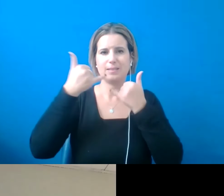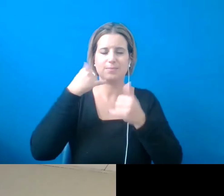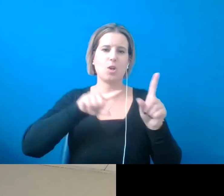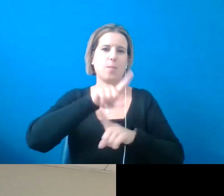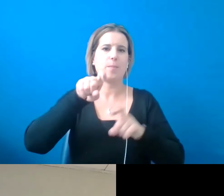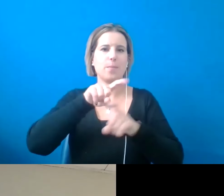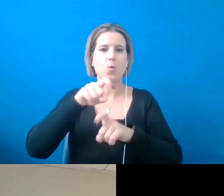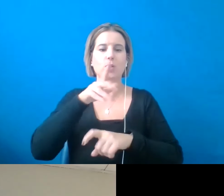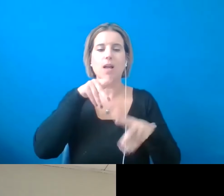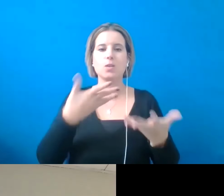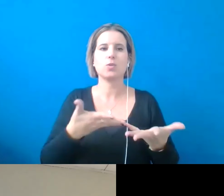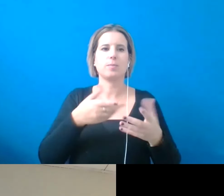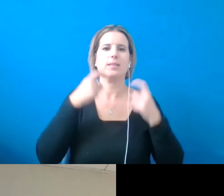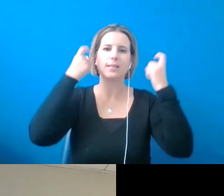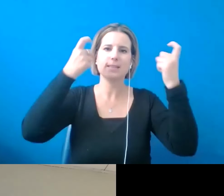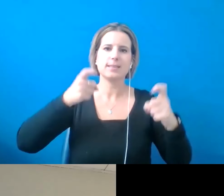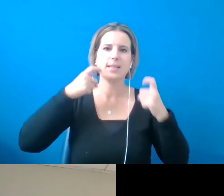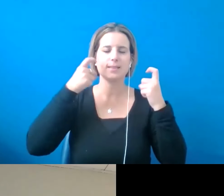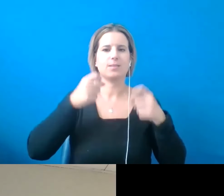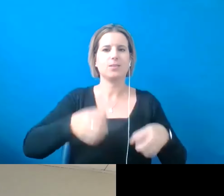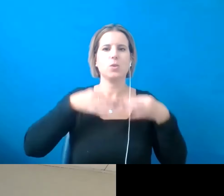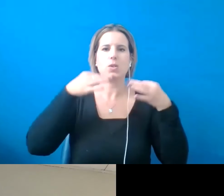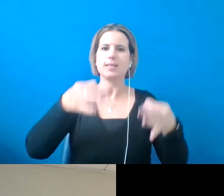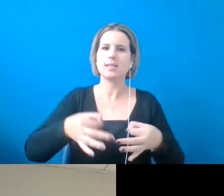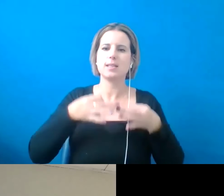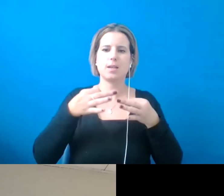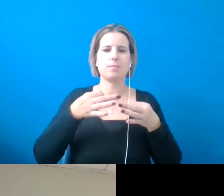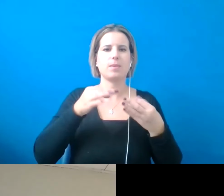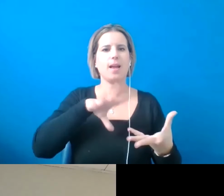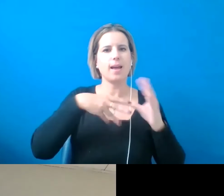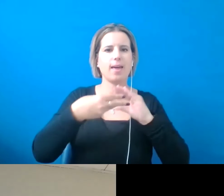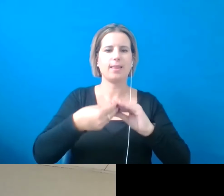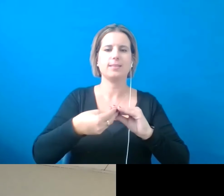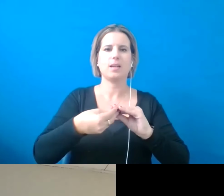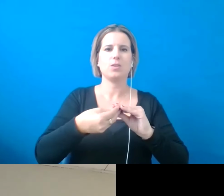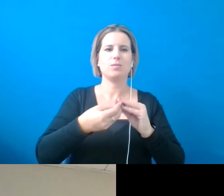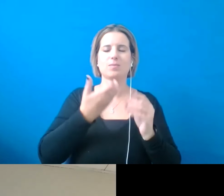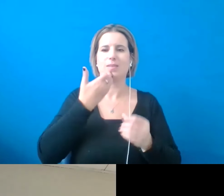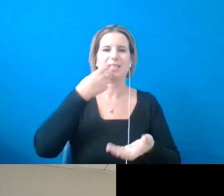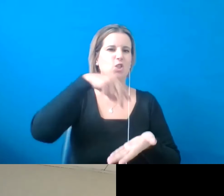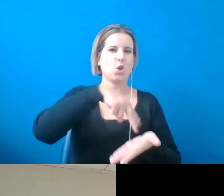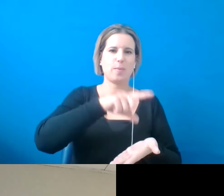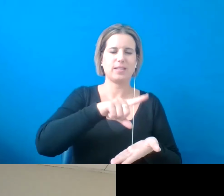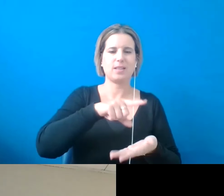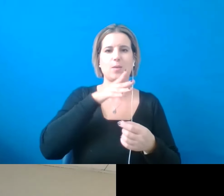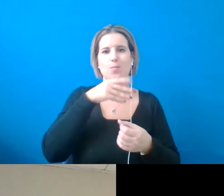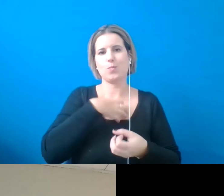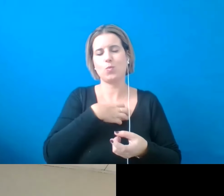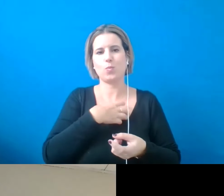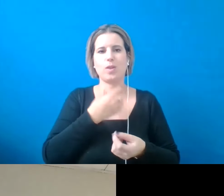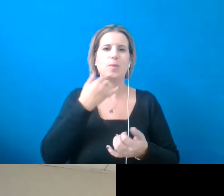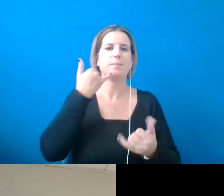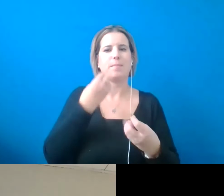actualmente estamos intentando que siempre consigamos adecuado que no sea presencial pues intentamos hacer consultas